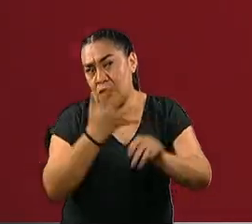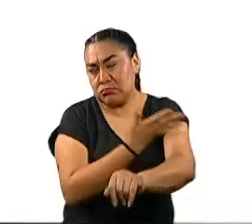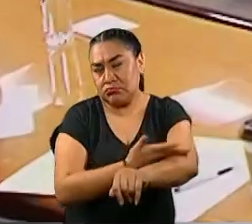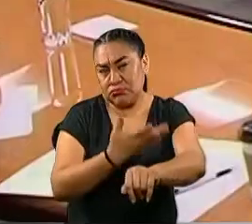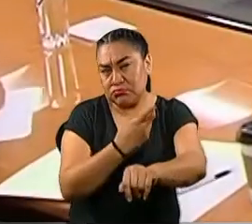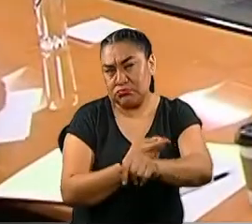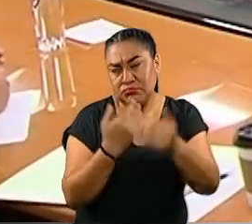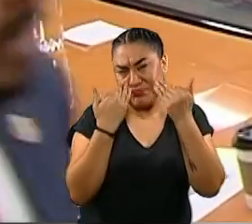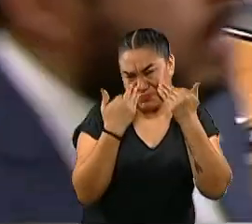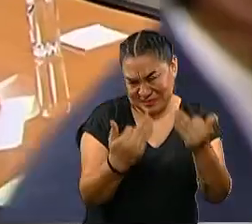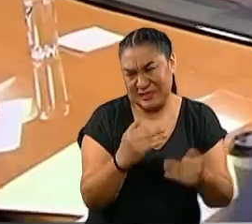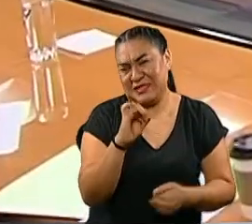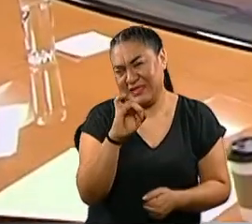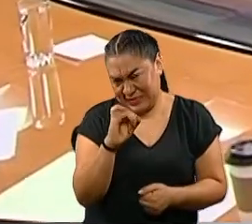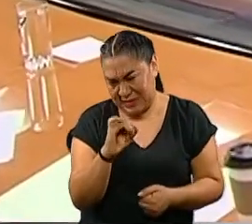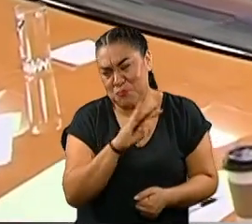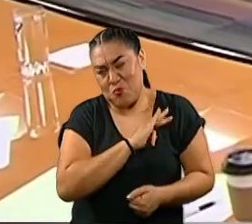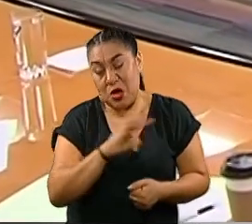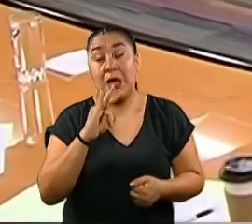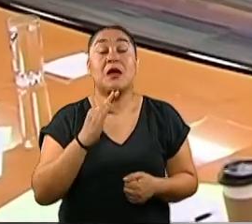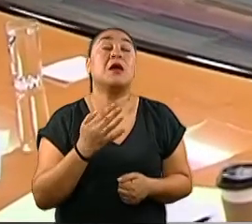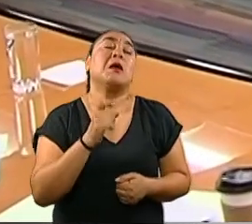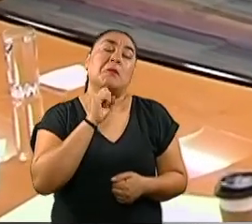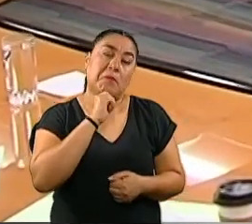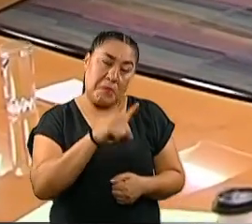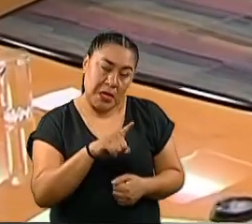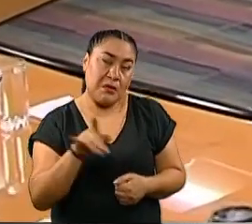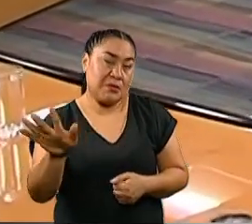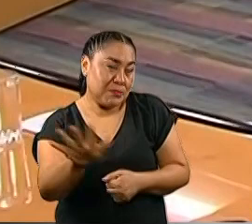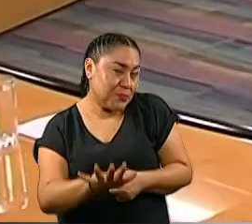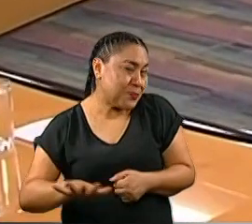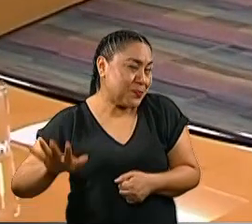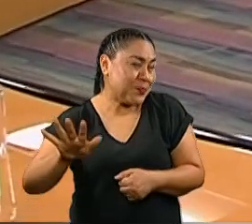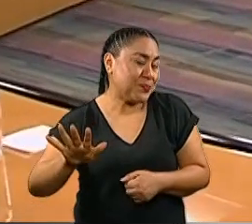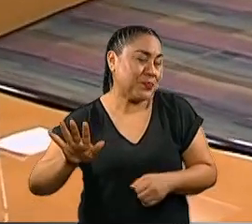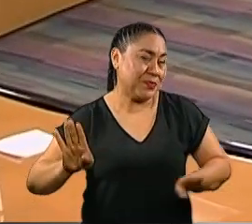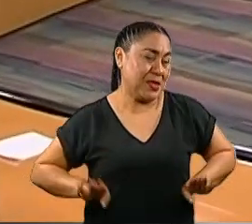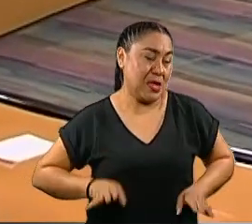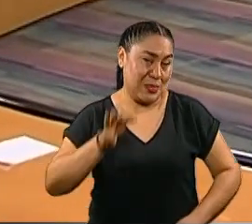proceso que hay. Desde luego, nuestro Poder Judicial